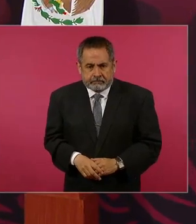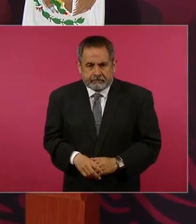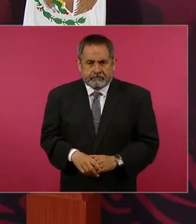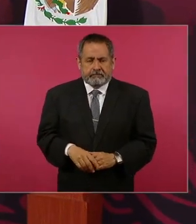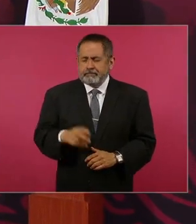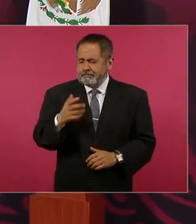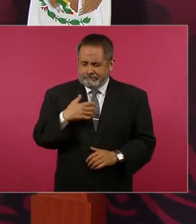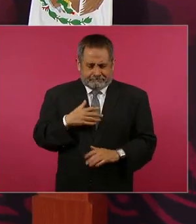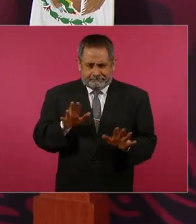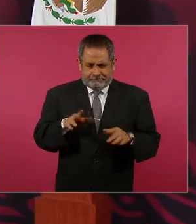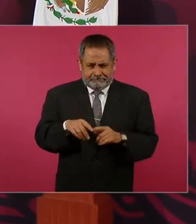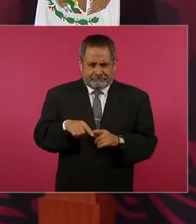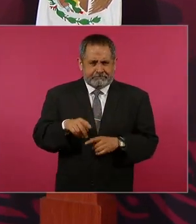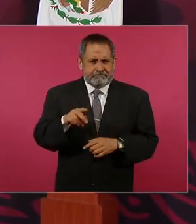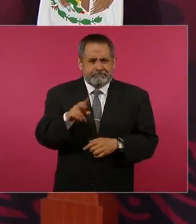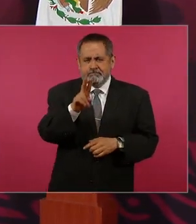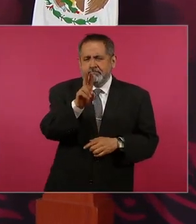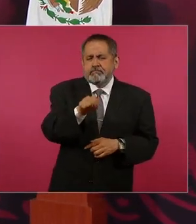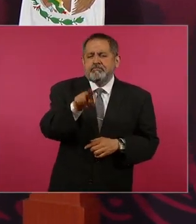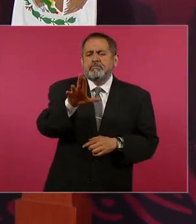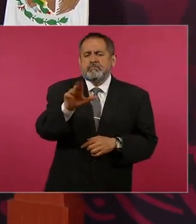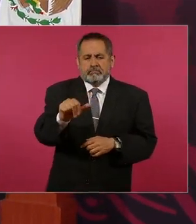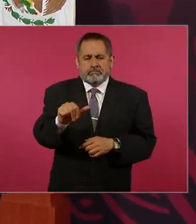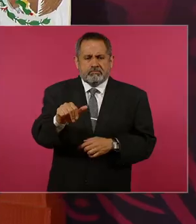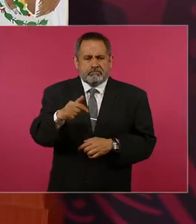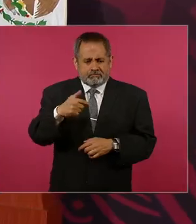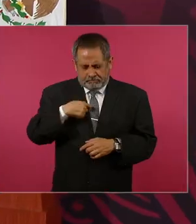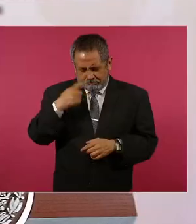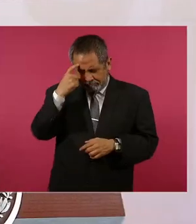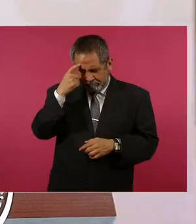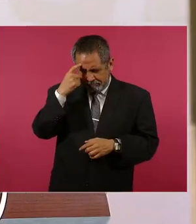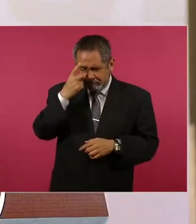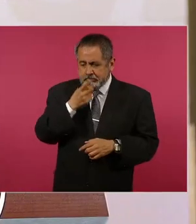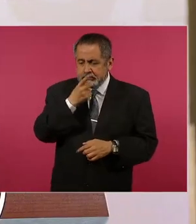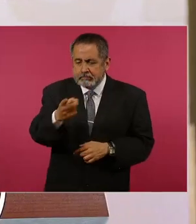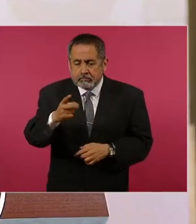nunca he actuado de manera inconsecuente.